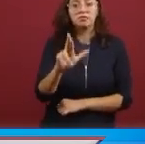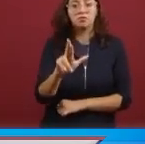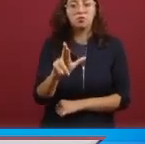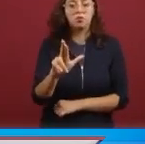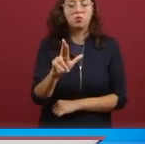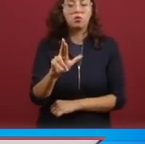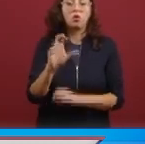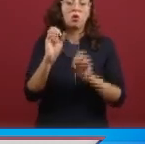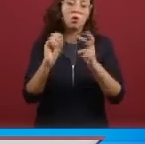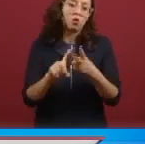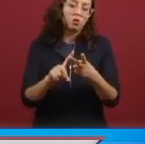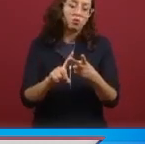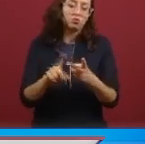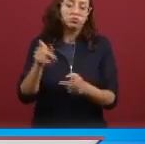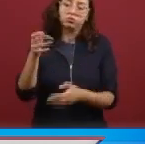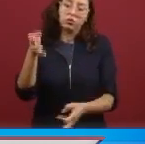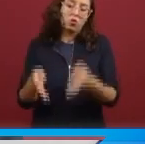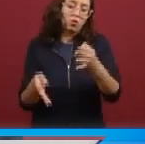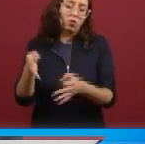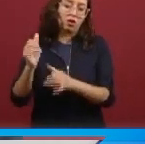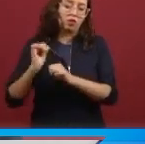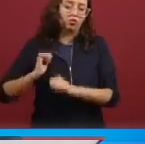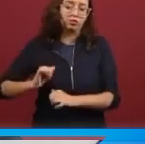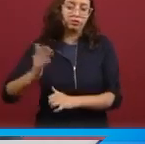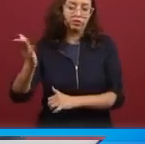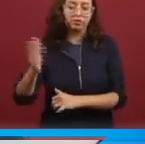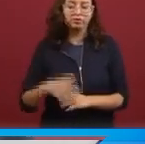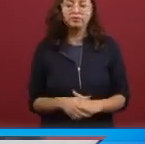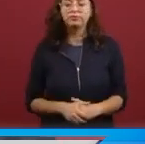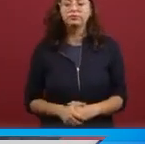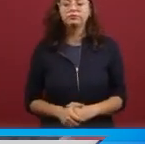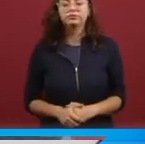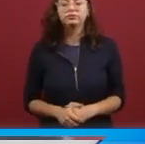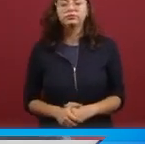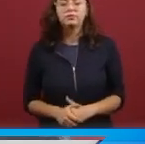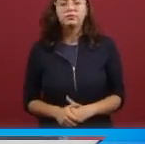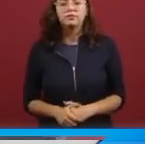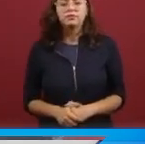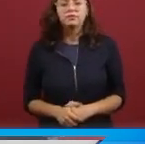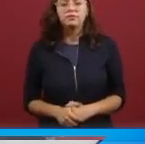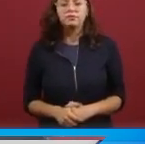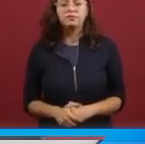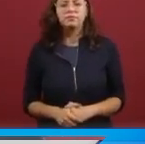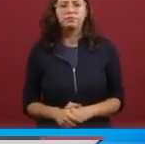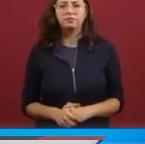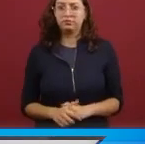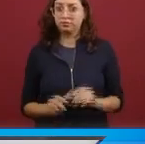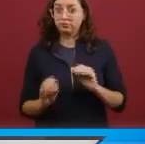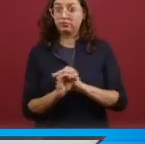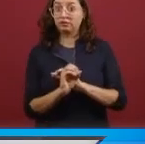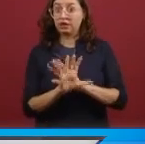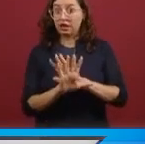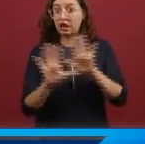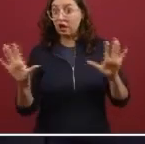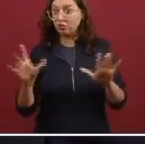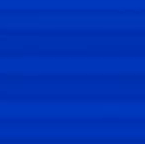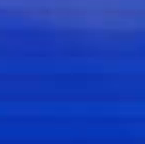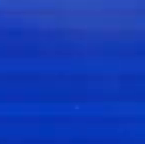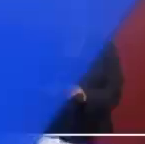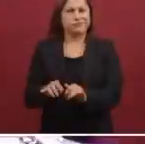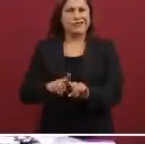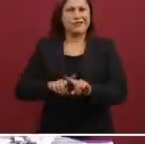haya justicia. Nadie está autorizado para en su nombre pedir favores al Poder Judicial. Se terminará con el contubernio de autoridades y